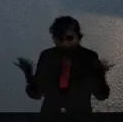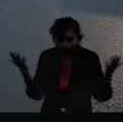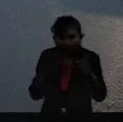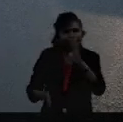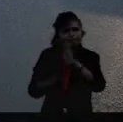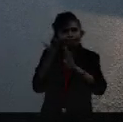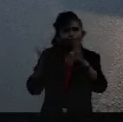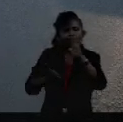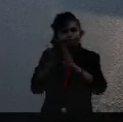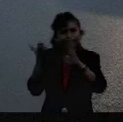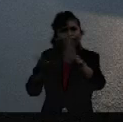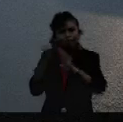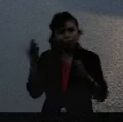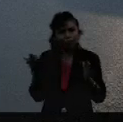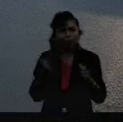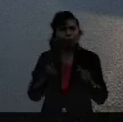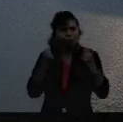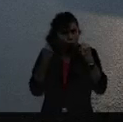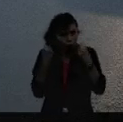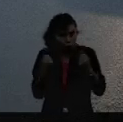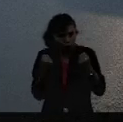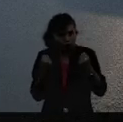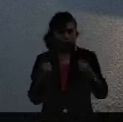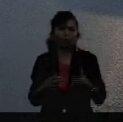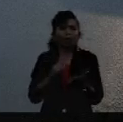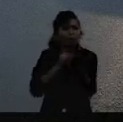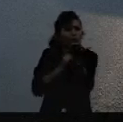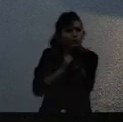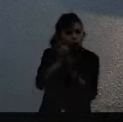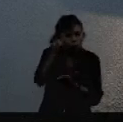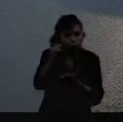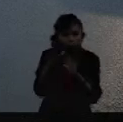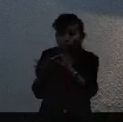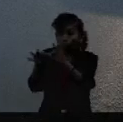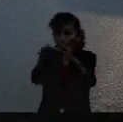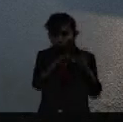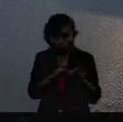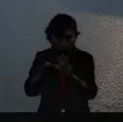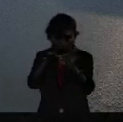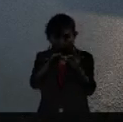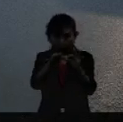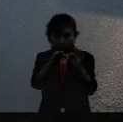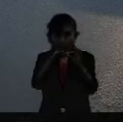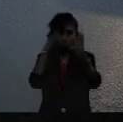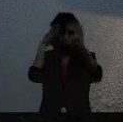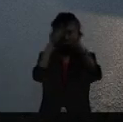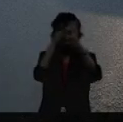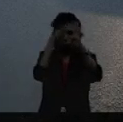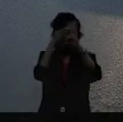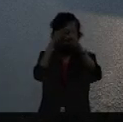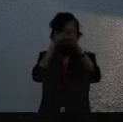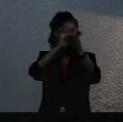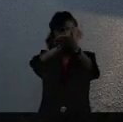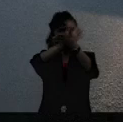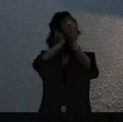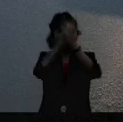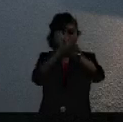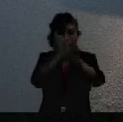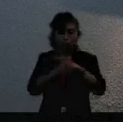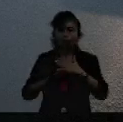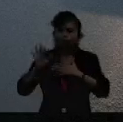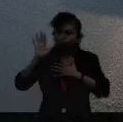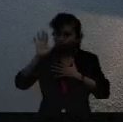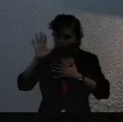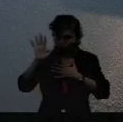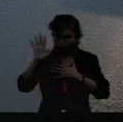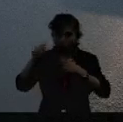cada día con más voluntad con más determinación con unidad en torno al cambio verdadero Me comprometí